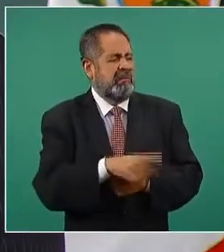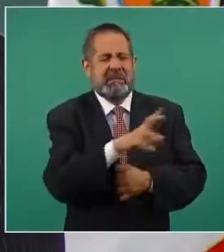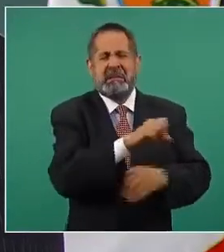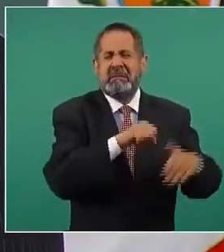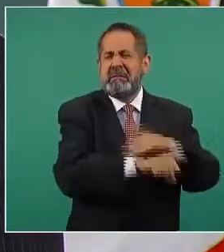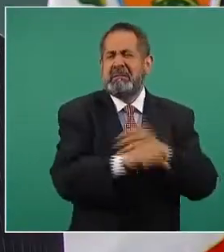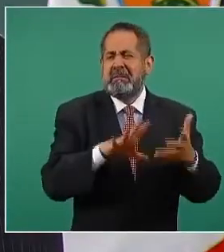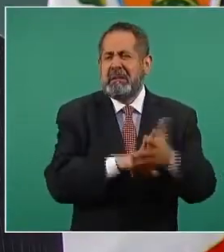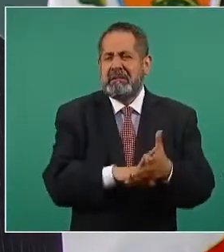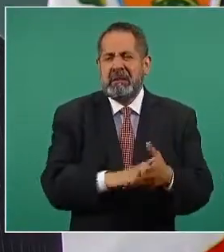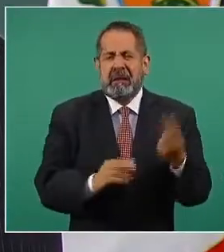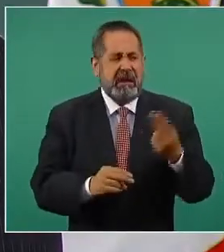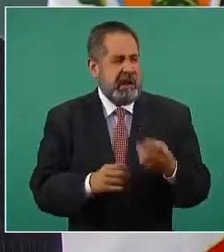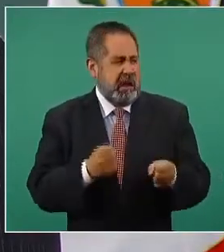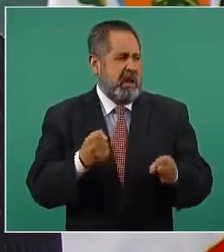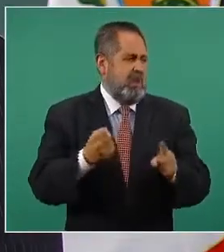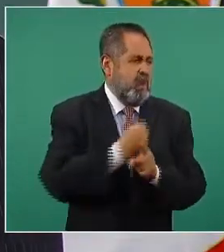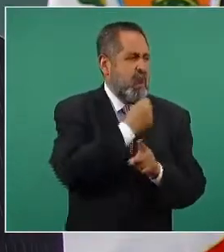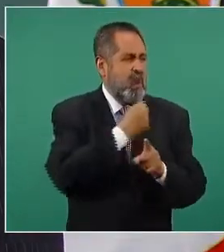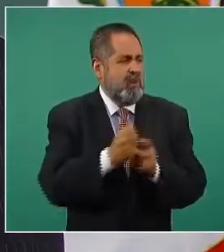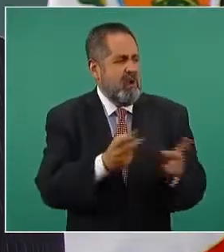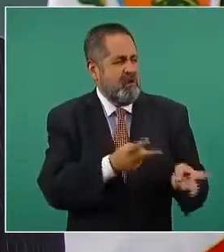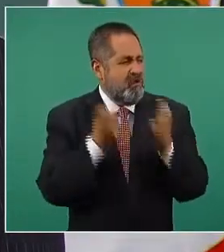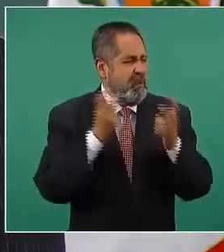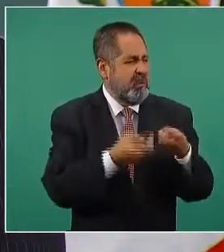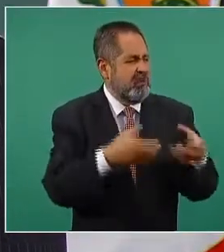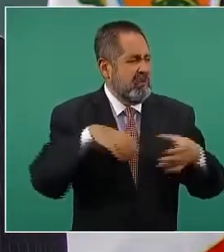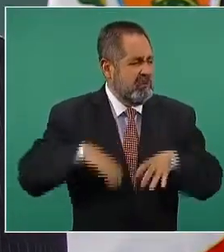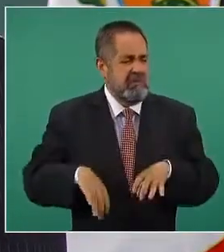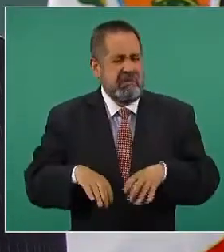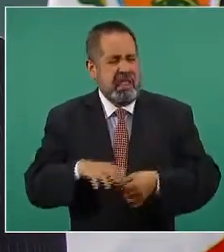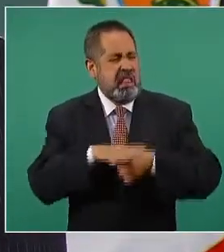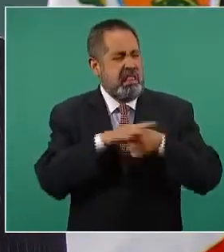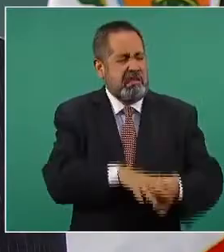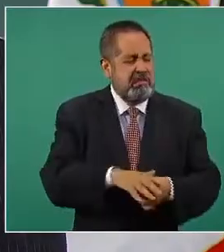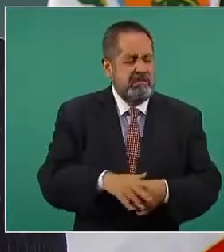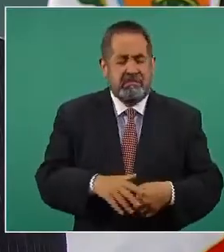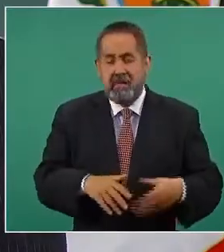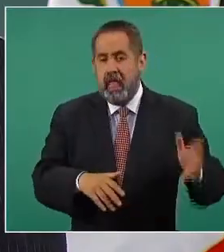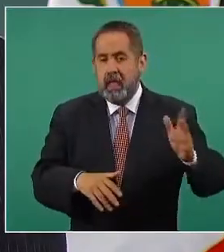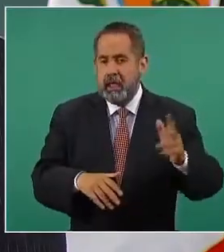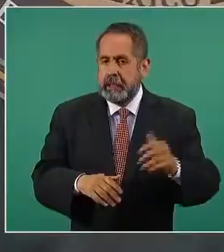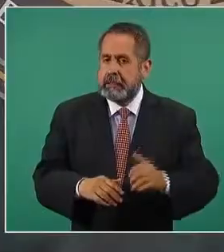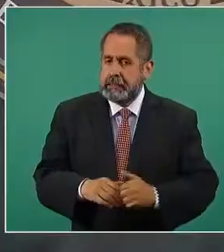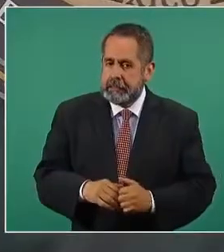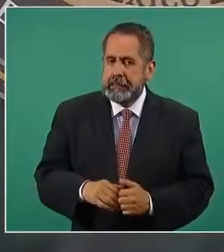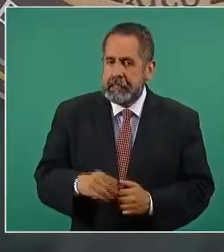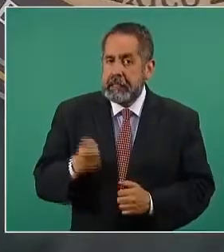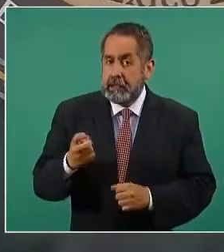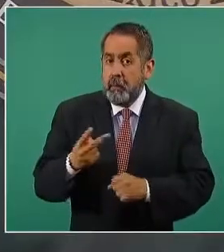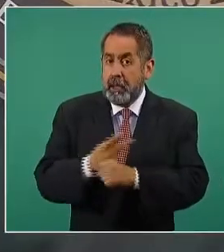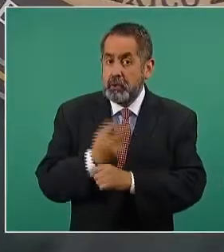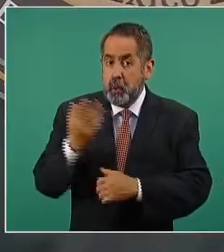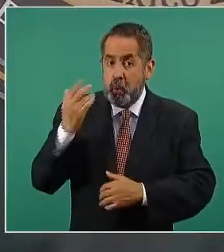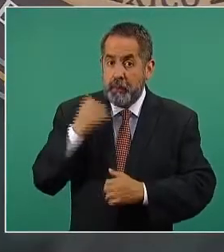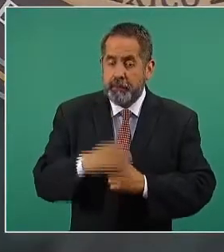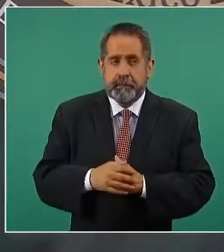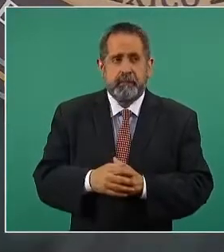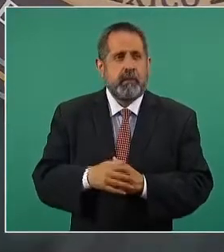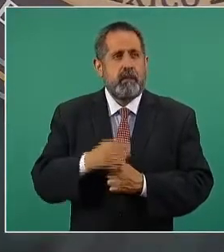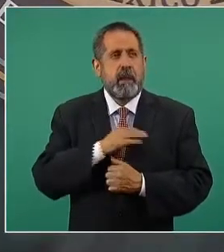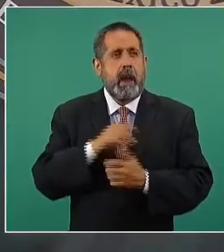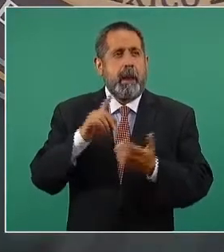encarcelar, golpear y robar impunemente. Casi al inicio del